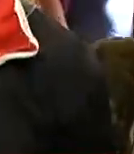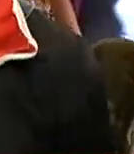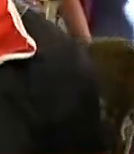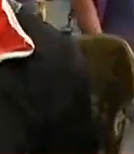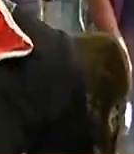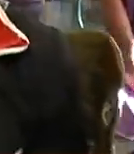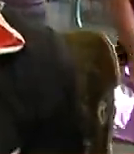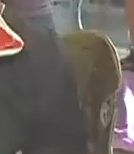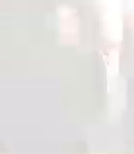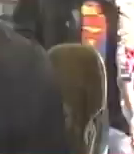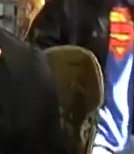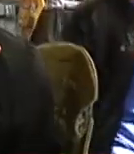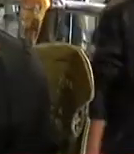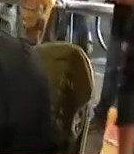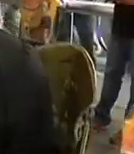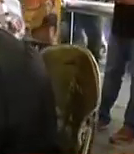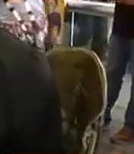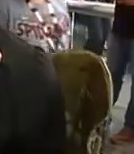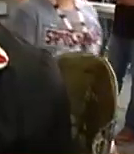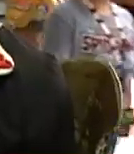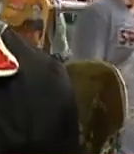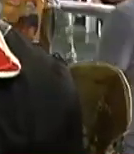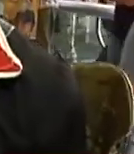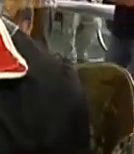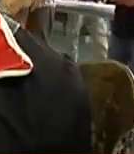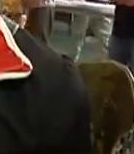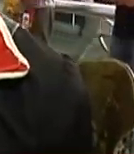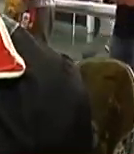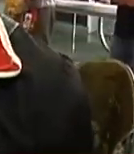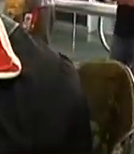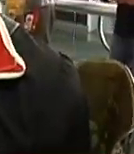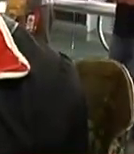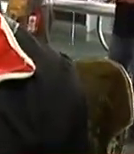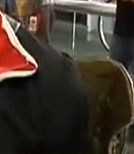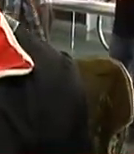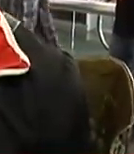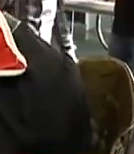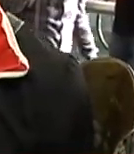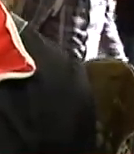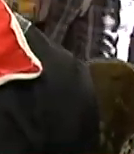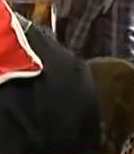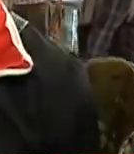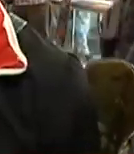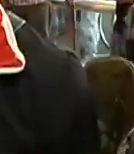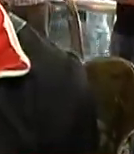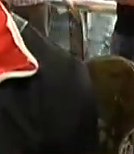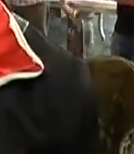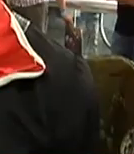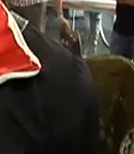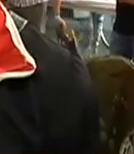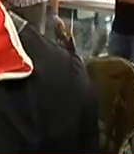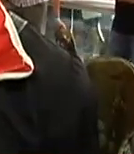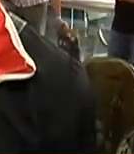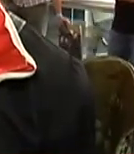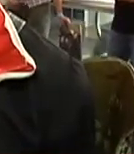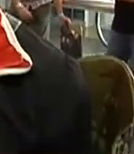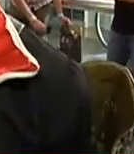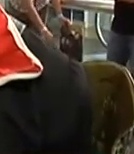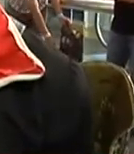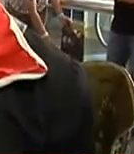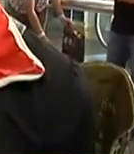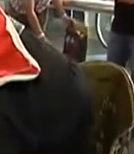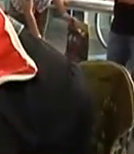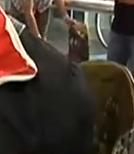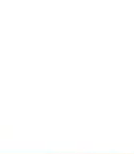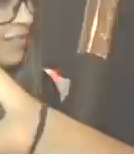desde San Luis Potosí. La verdad, en toda mi vida, lo que más me gusta son parte de